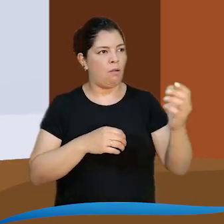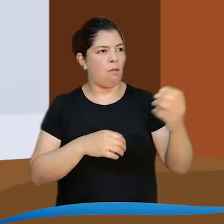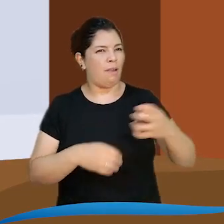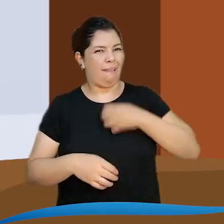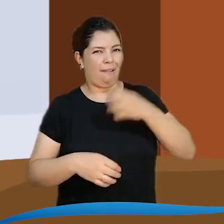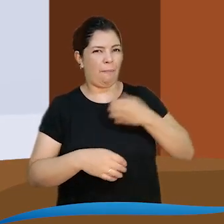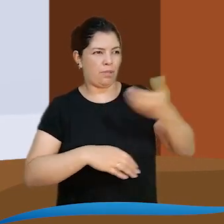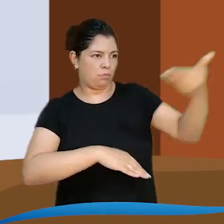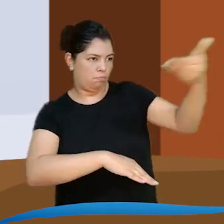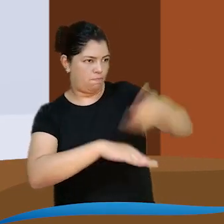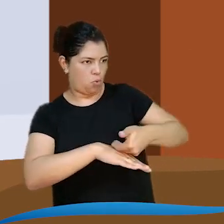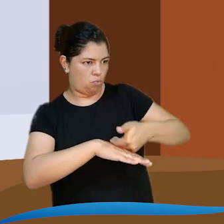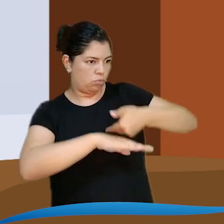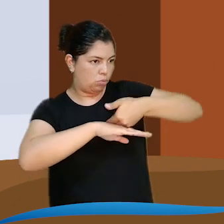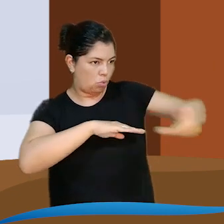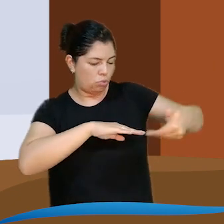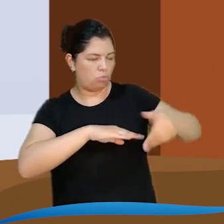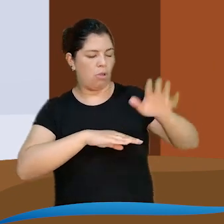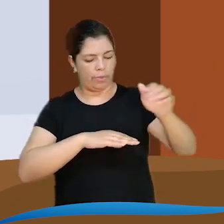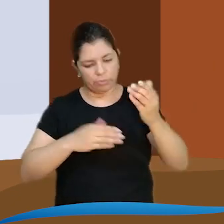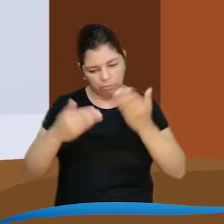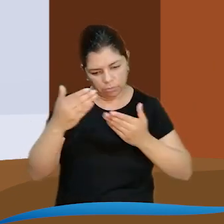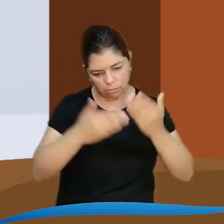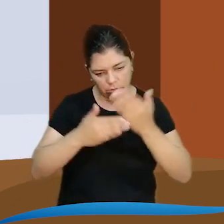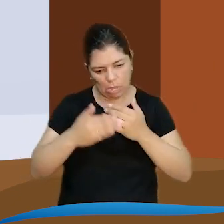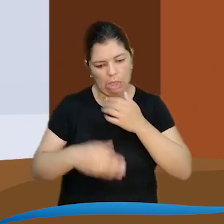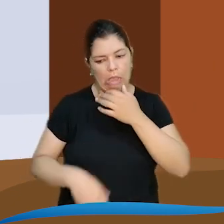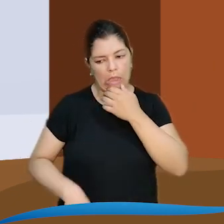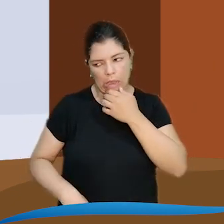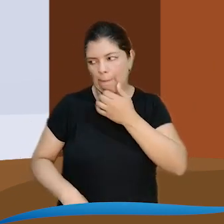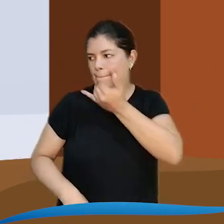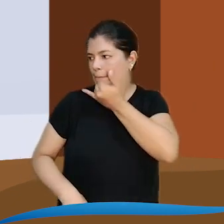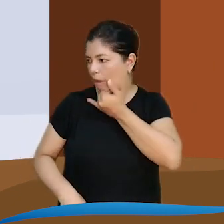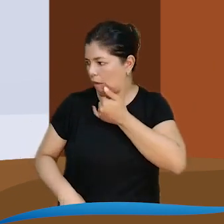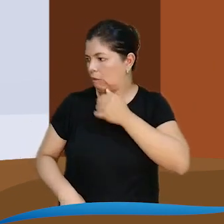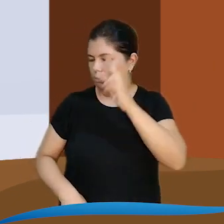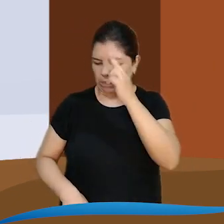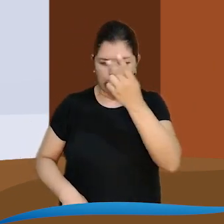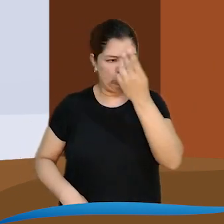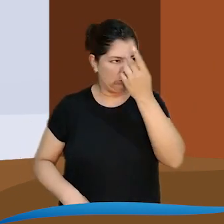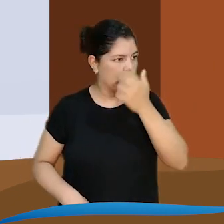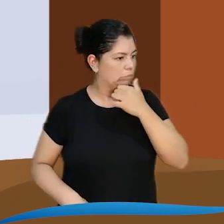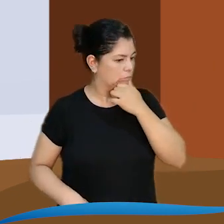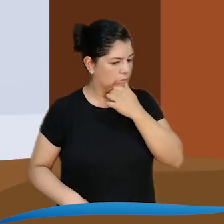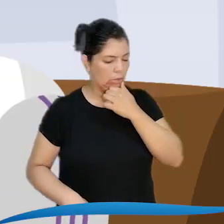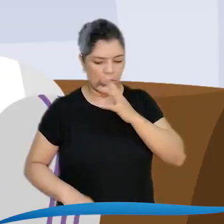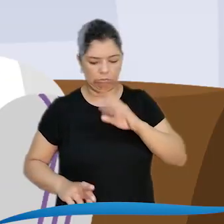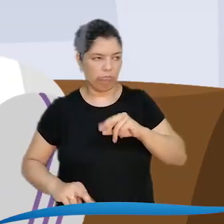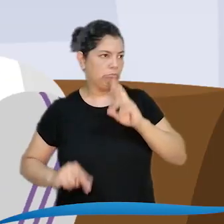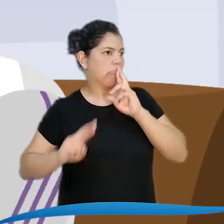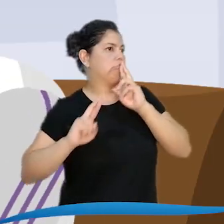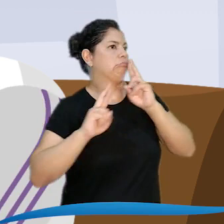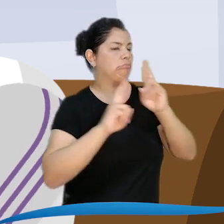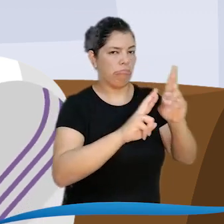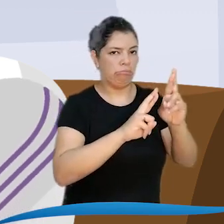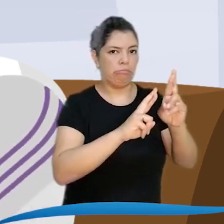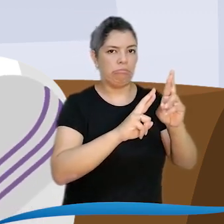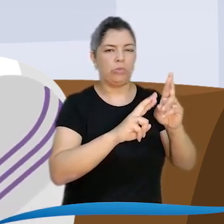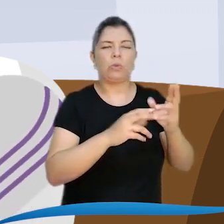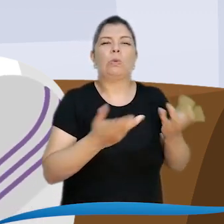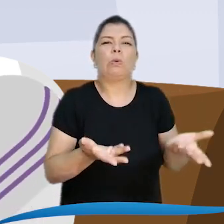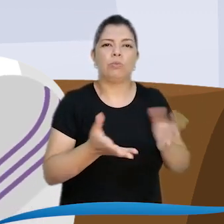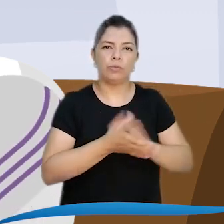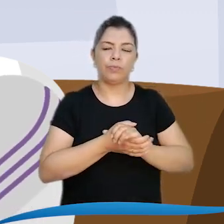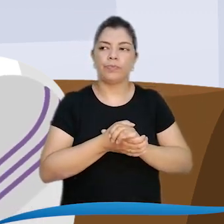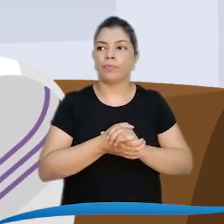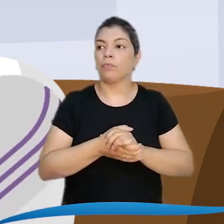caso y encontramos que se cometió un error y que se le da la razón a la reclamación. Ahí que... Esa sería la actividad